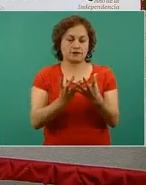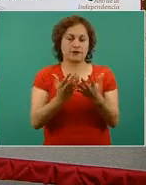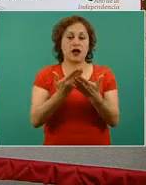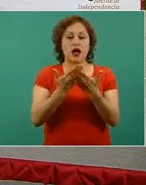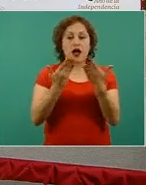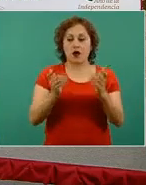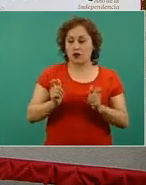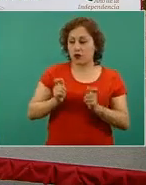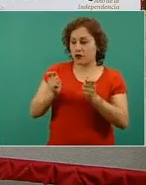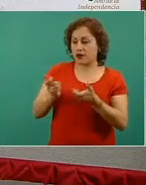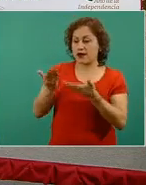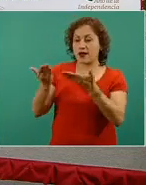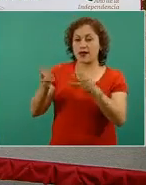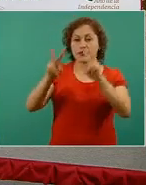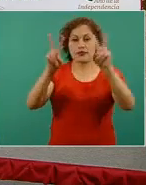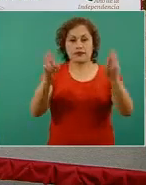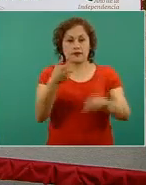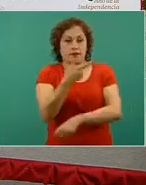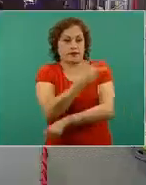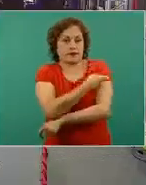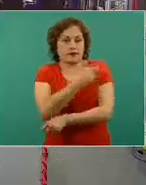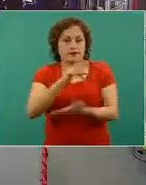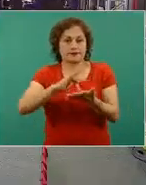vacunación. Muchas gracias.